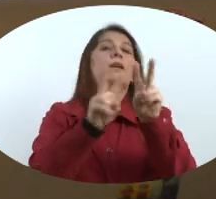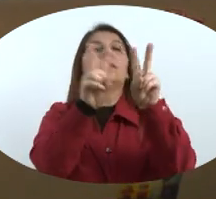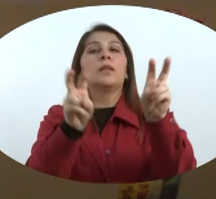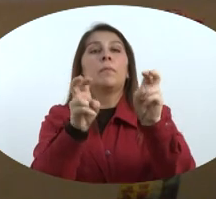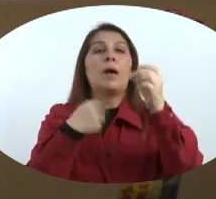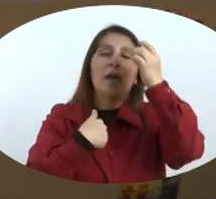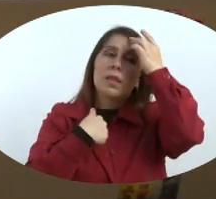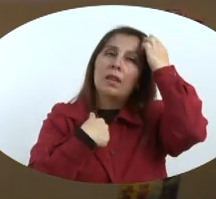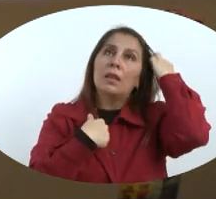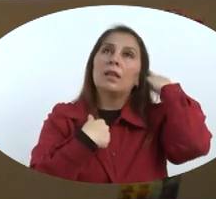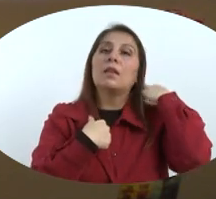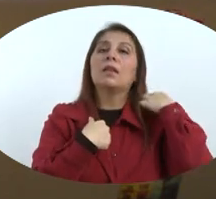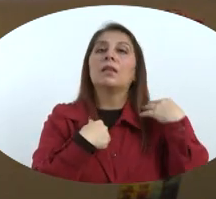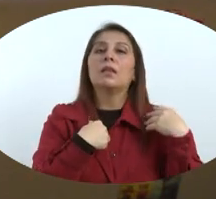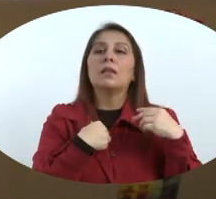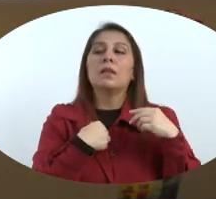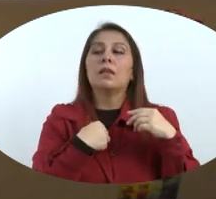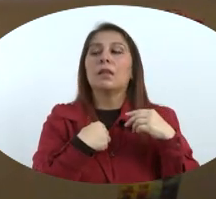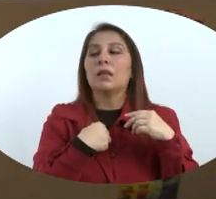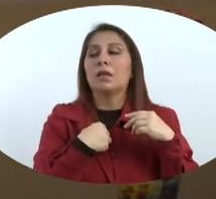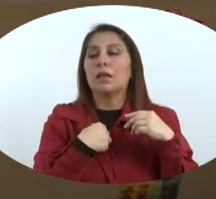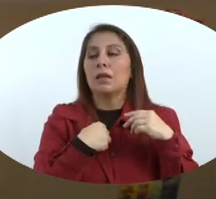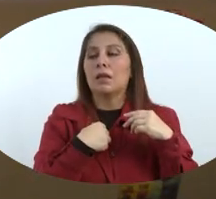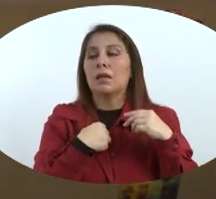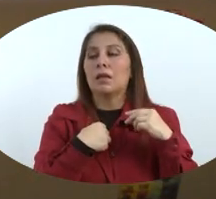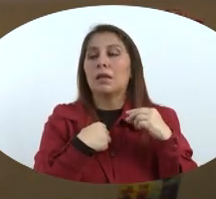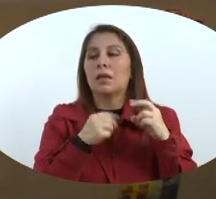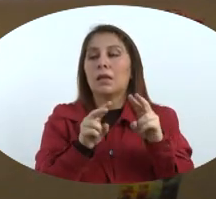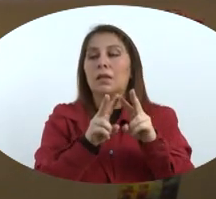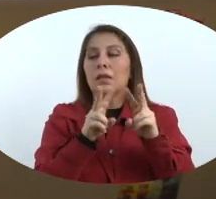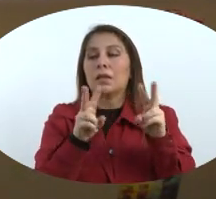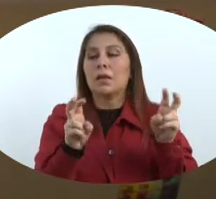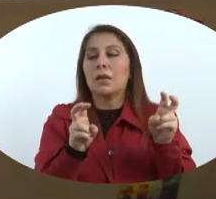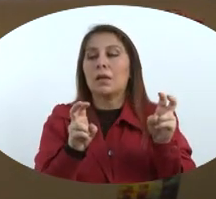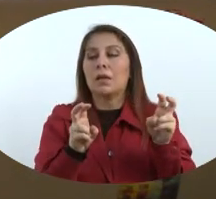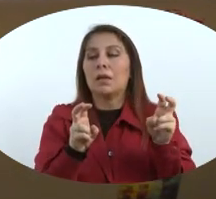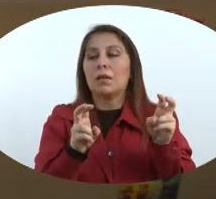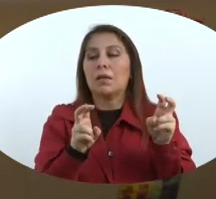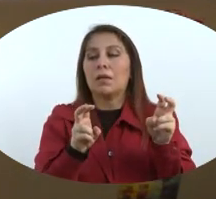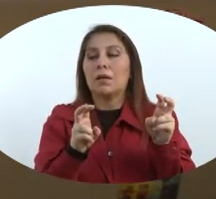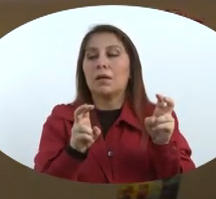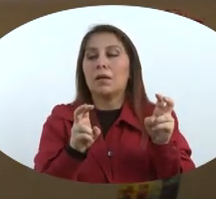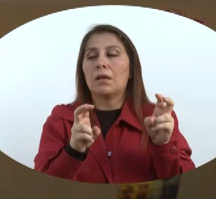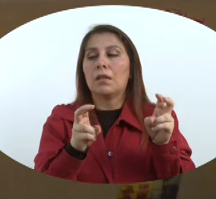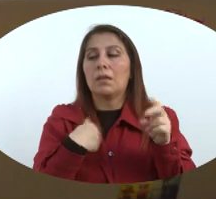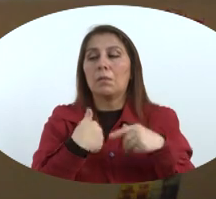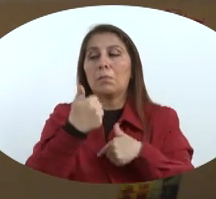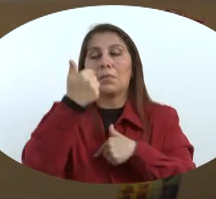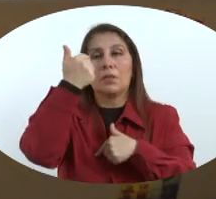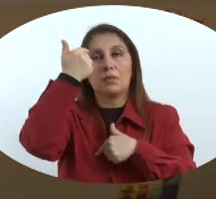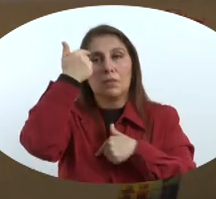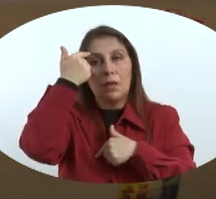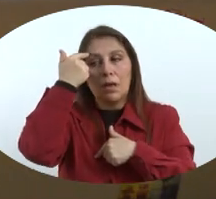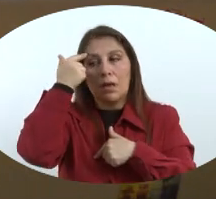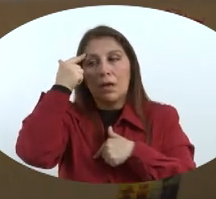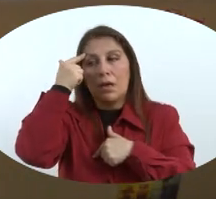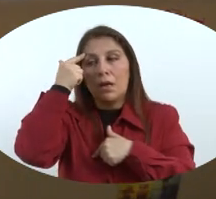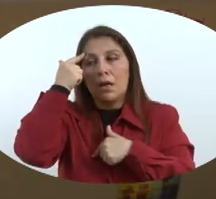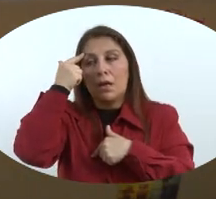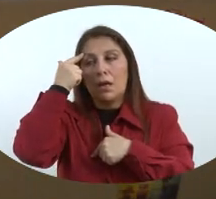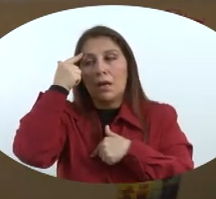de concebir y pues y ver la educación como como lo